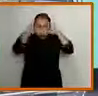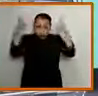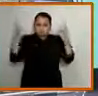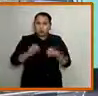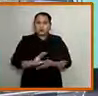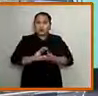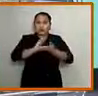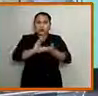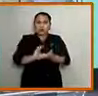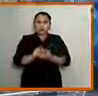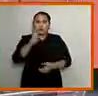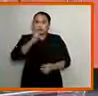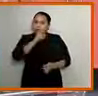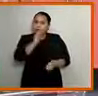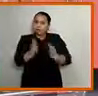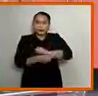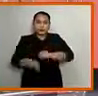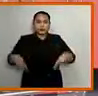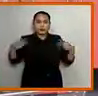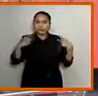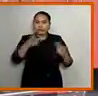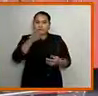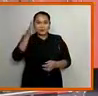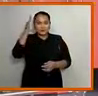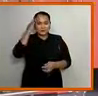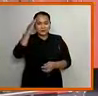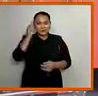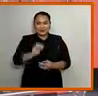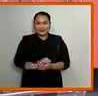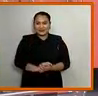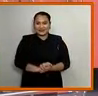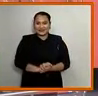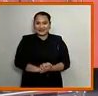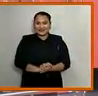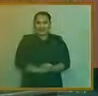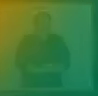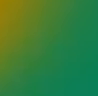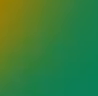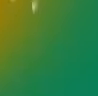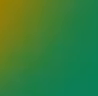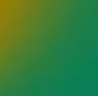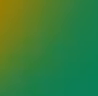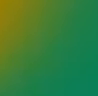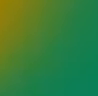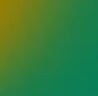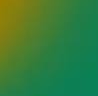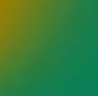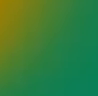nuestro super premio. Loto te cambia la vida y tu suerte lo sabe.